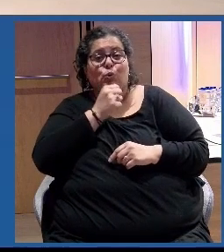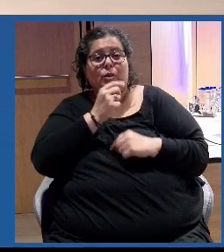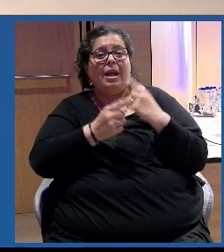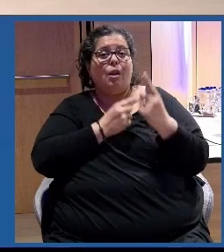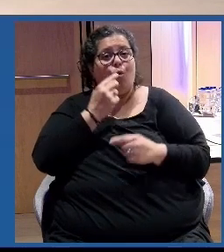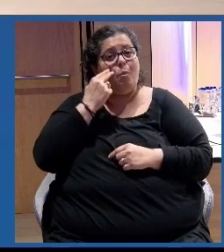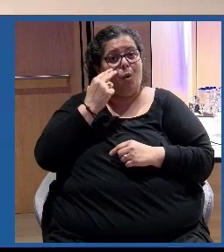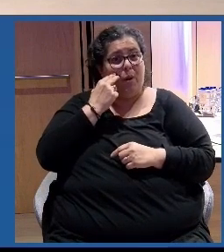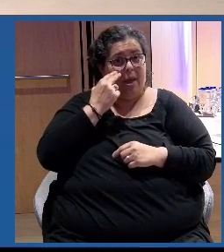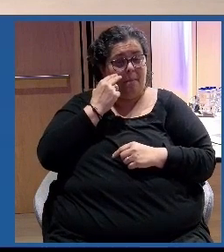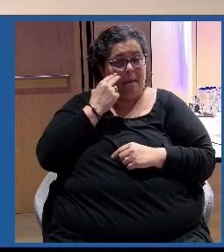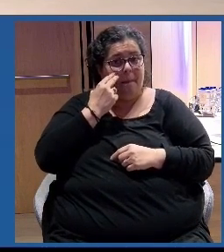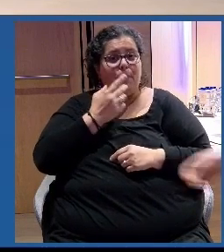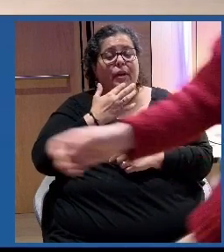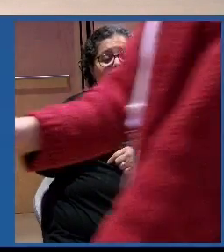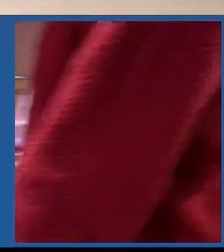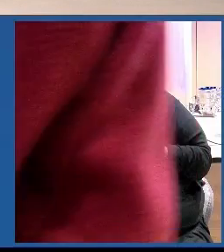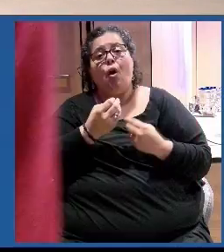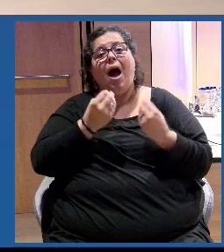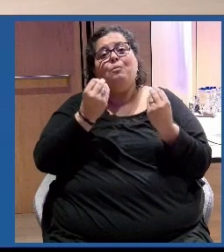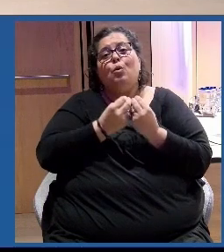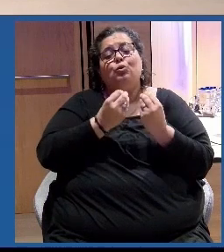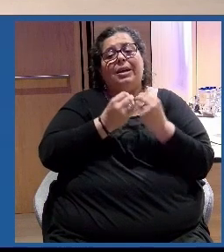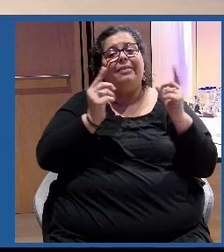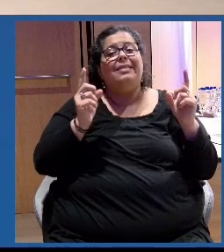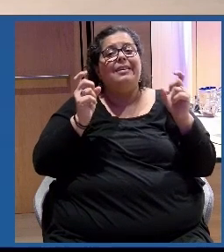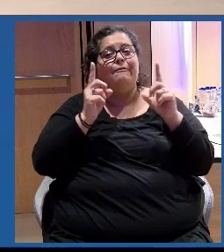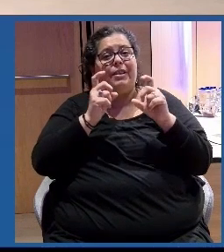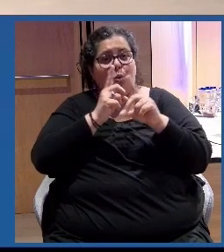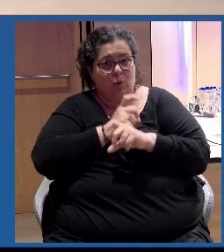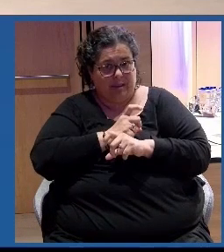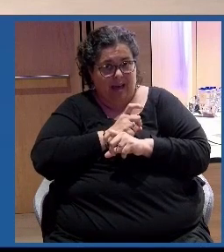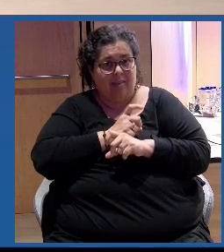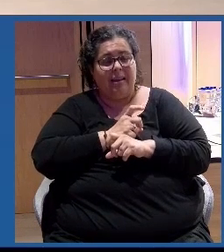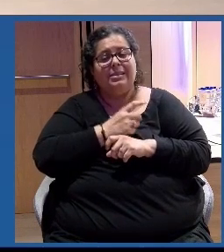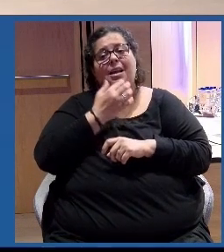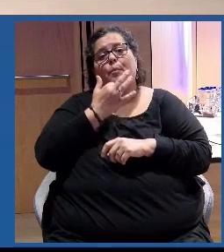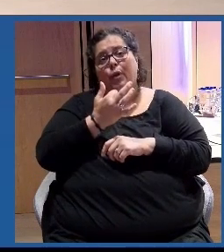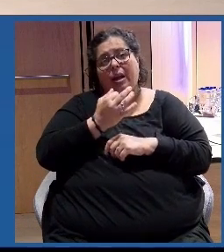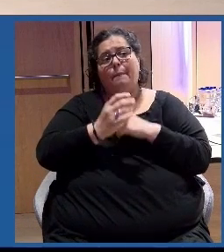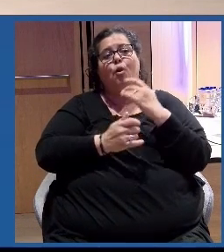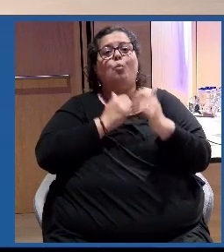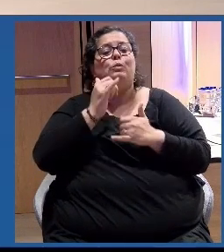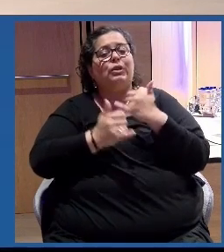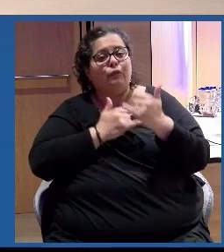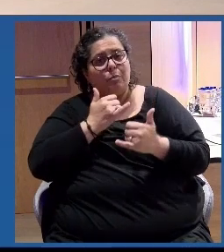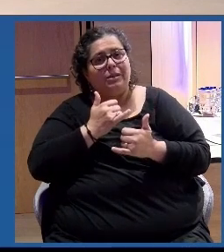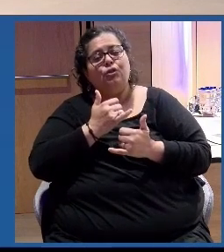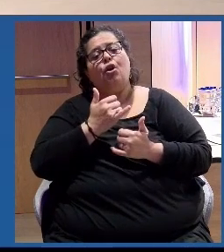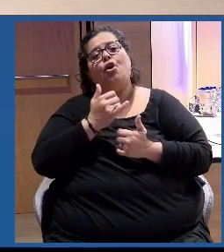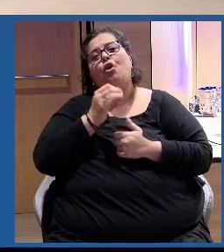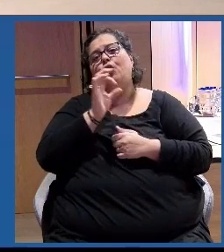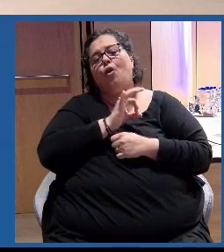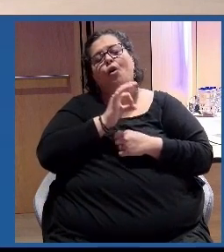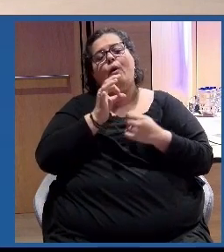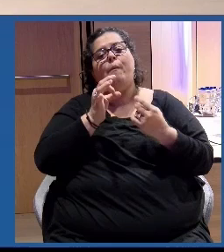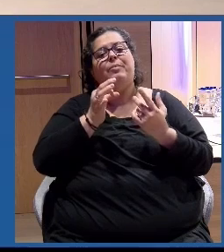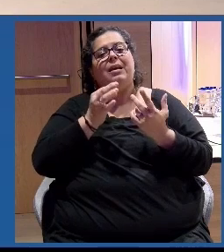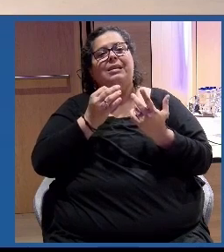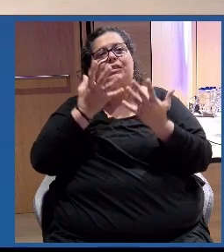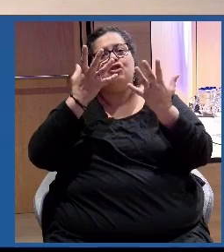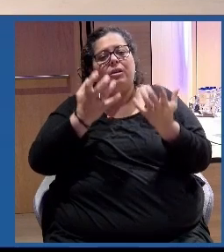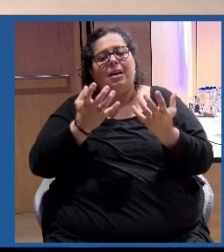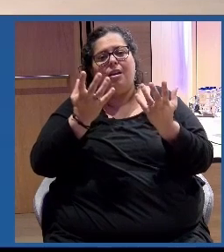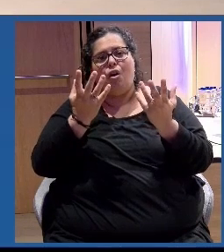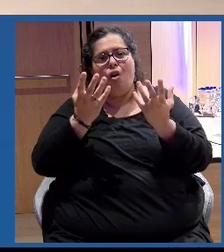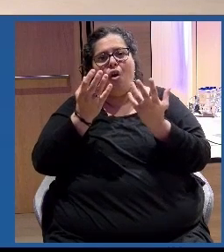de trazabilidad, porque hay muchas dificultades detrás de la información, o sea, a la hora de sistematizar y poder